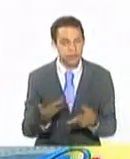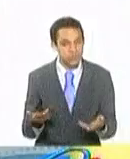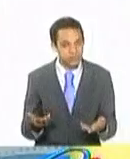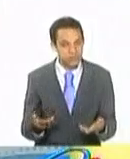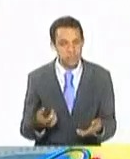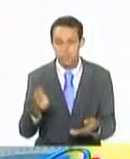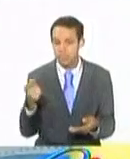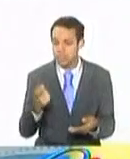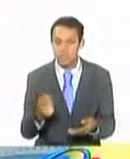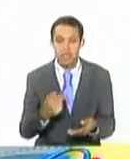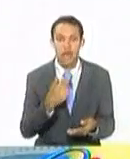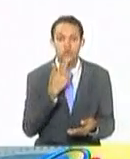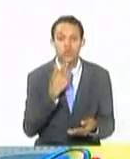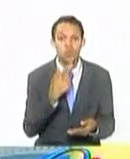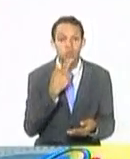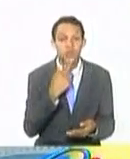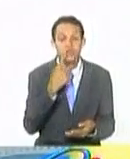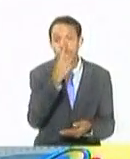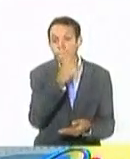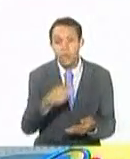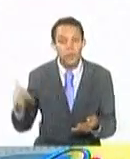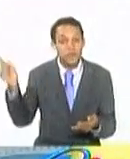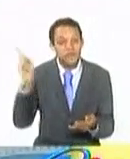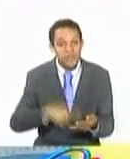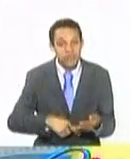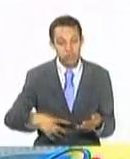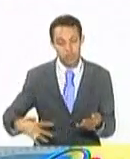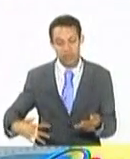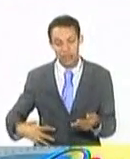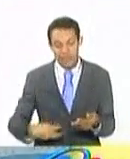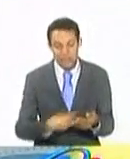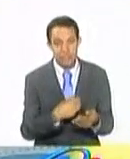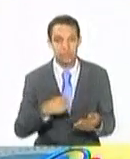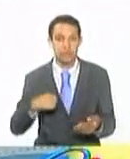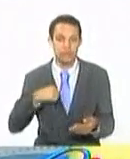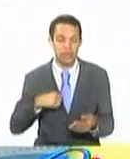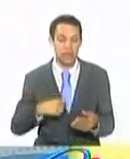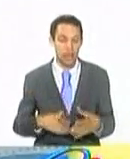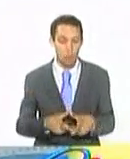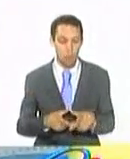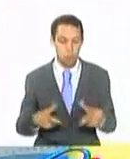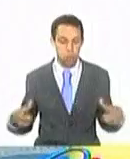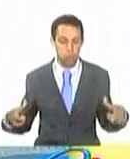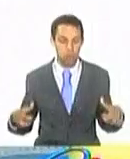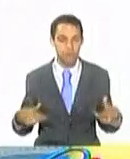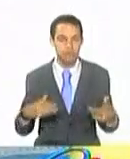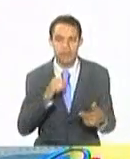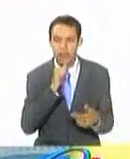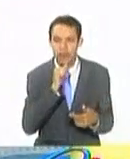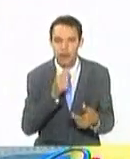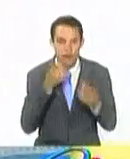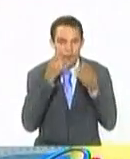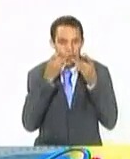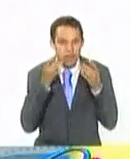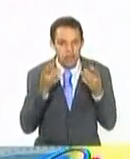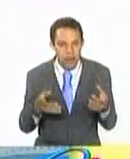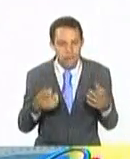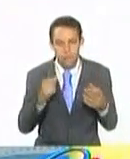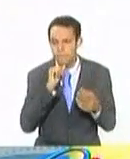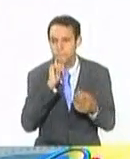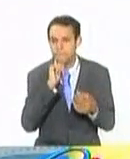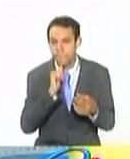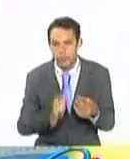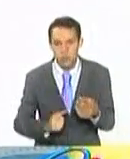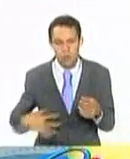cuando sabemos que el azúcar es el alimento del cáncer las refinerías de azúcar no saben el daño que le hacen a la salud cuando las